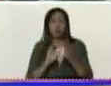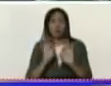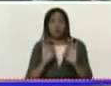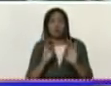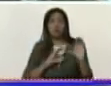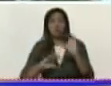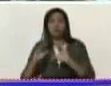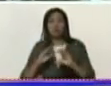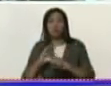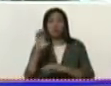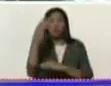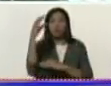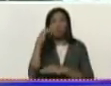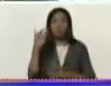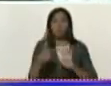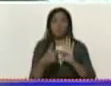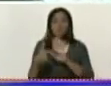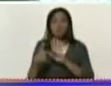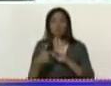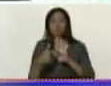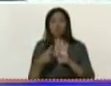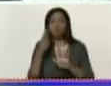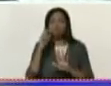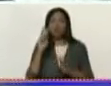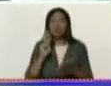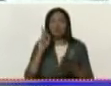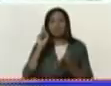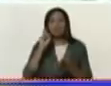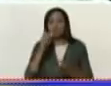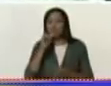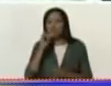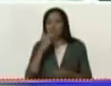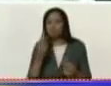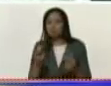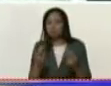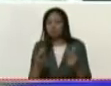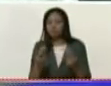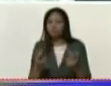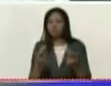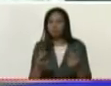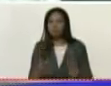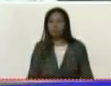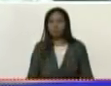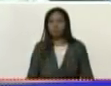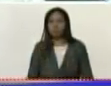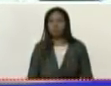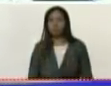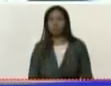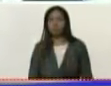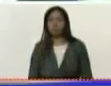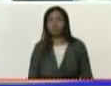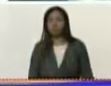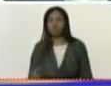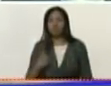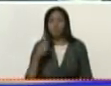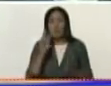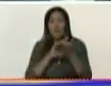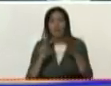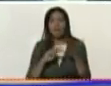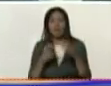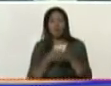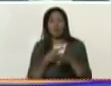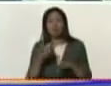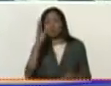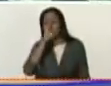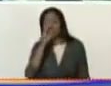de Colombia, estamos en vivo y directo, por eso es que necesito la información. Sí leí el pronunciamiento del gobierno